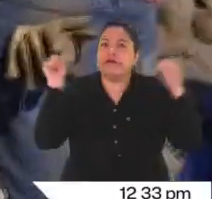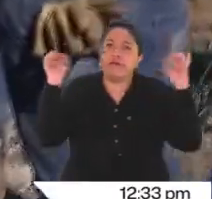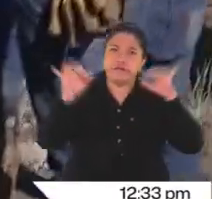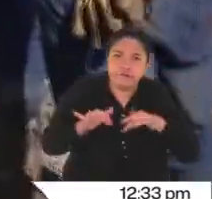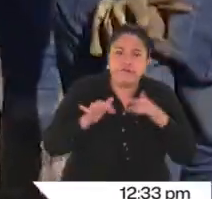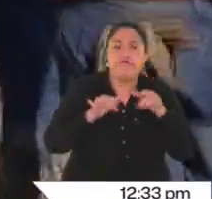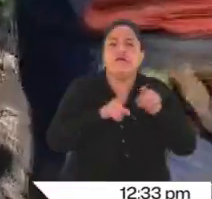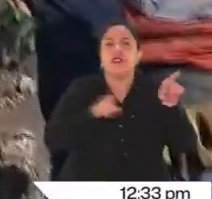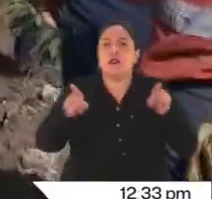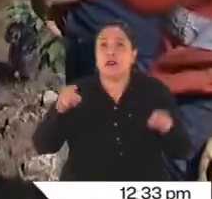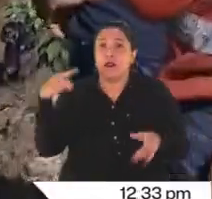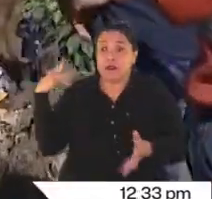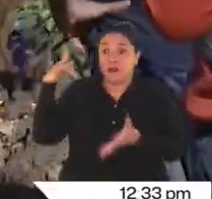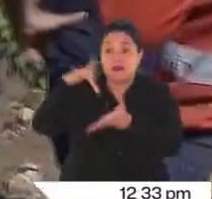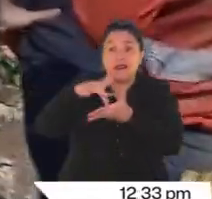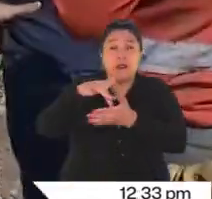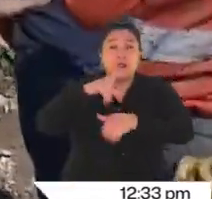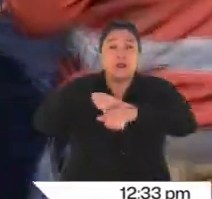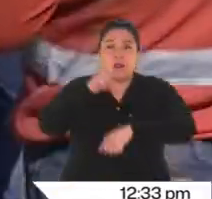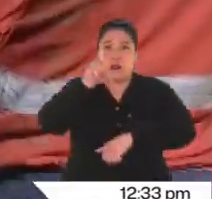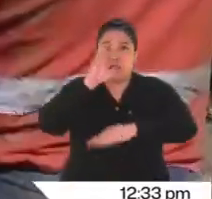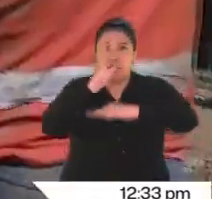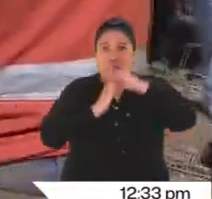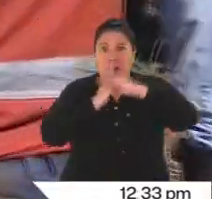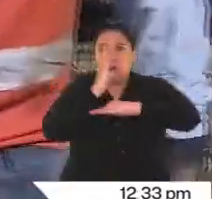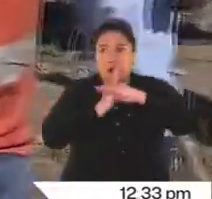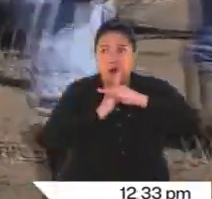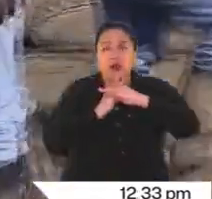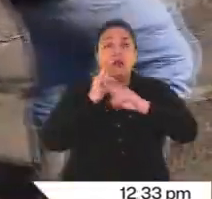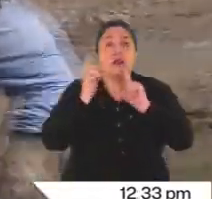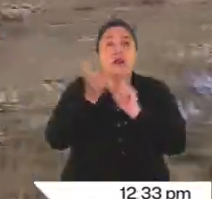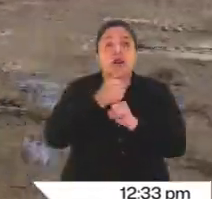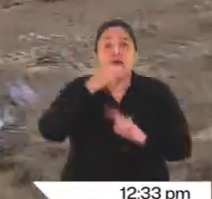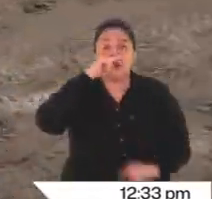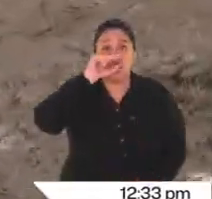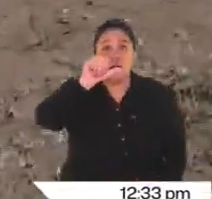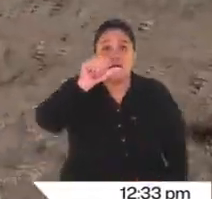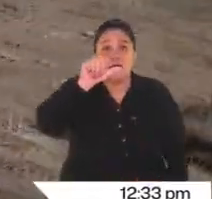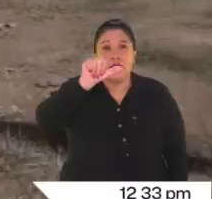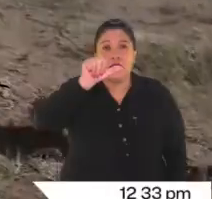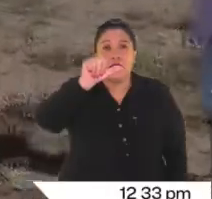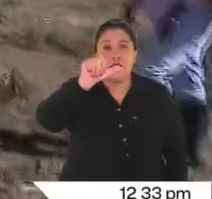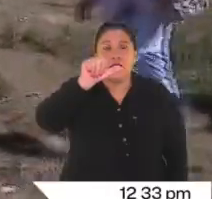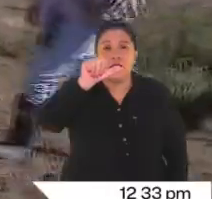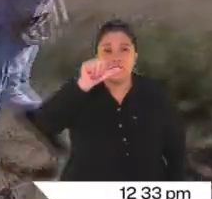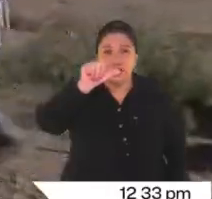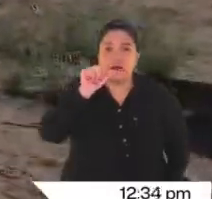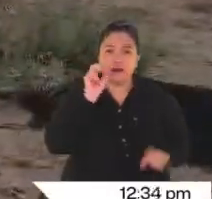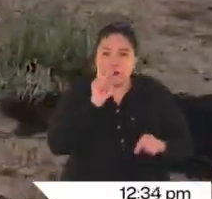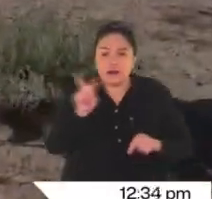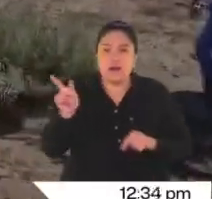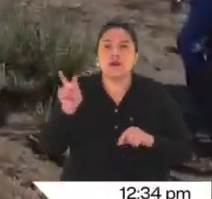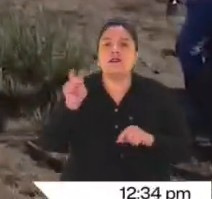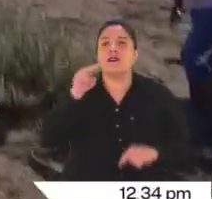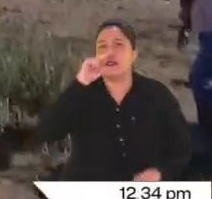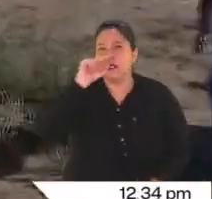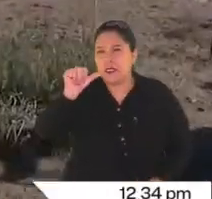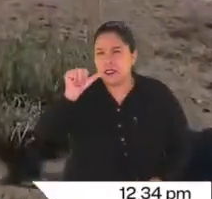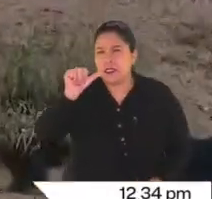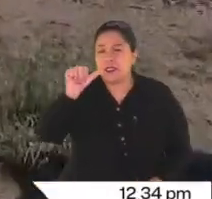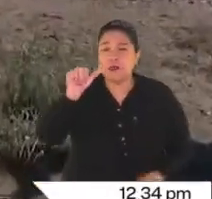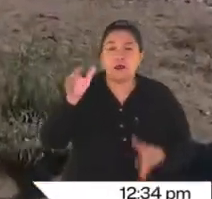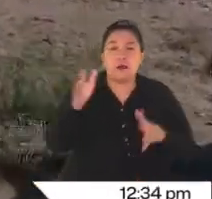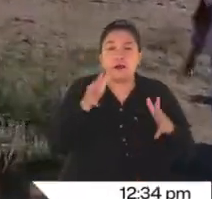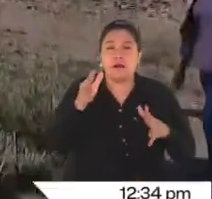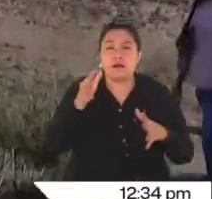a tipo 6:30 y encontré a una niña. Encontré a una niña con unos muchachos, una niña máximo por